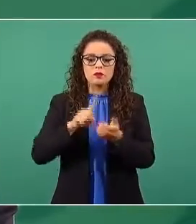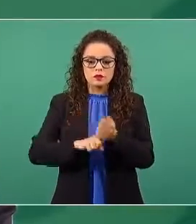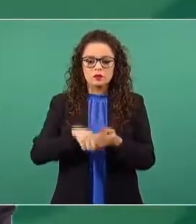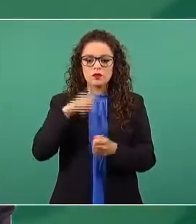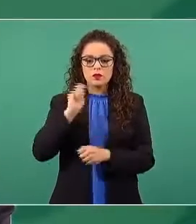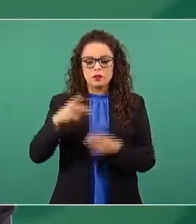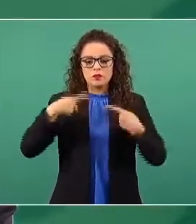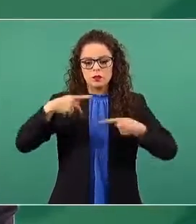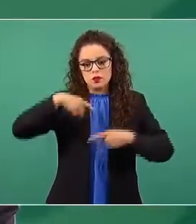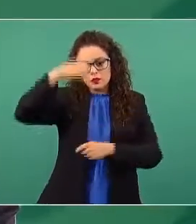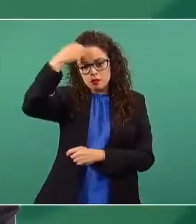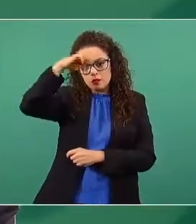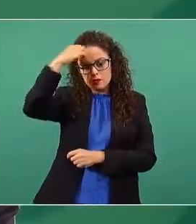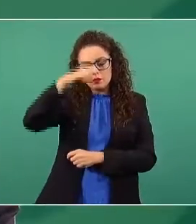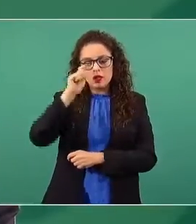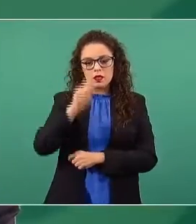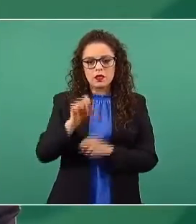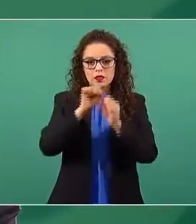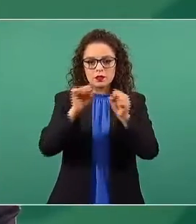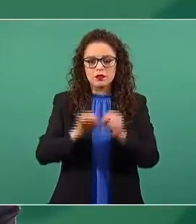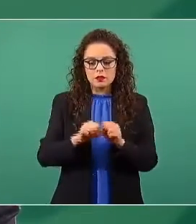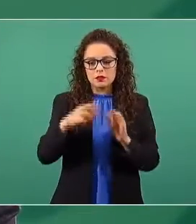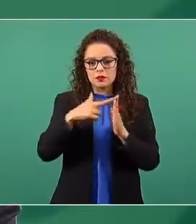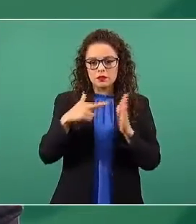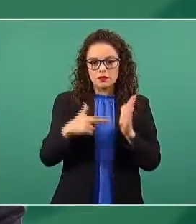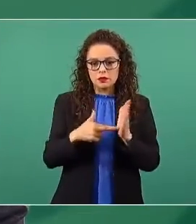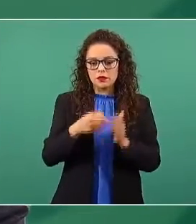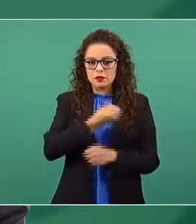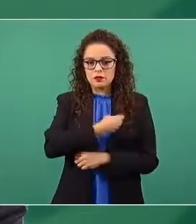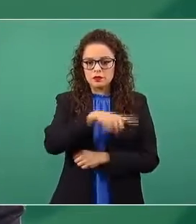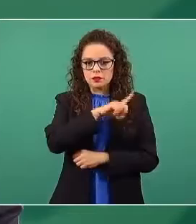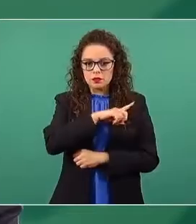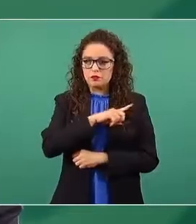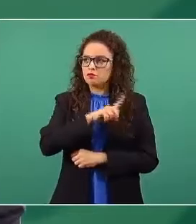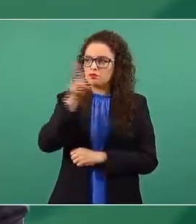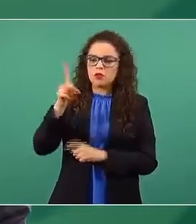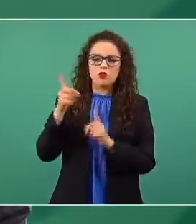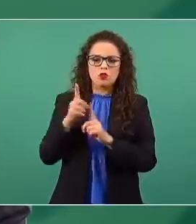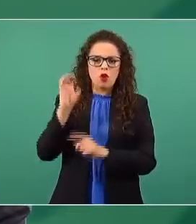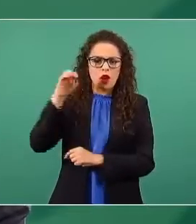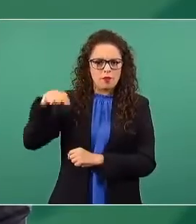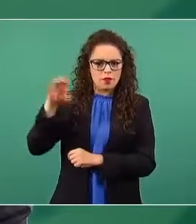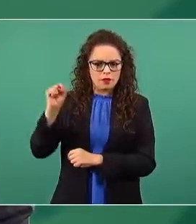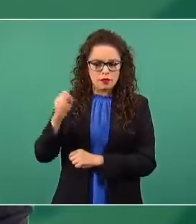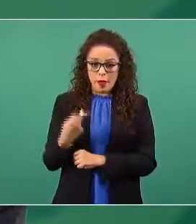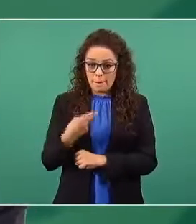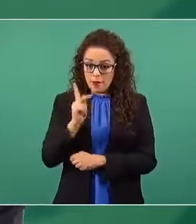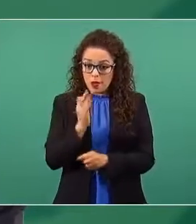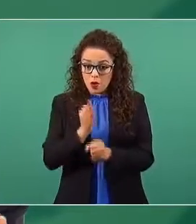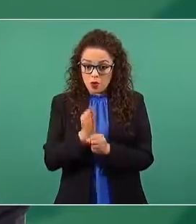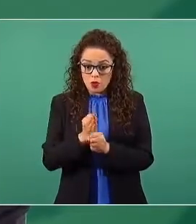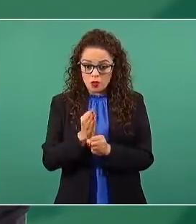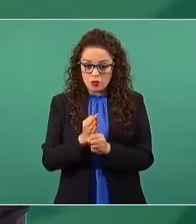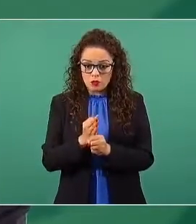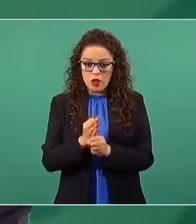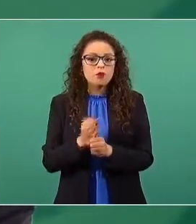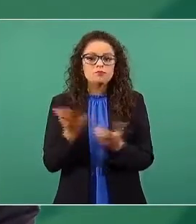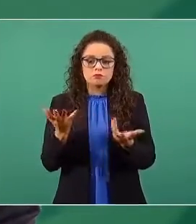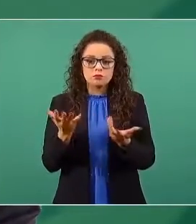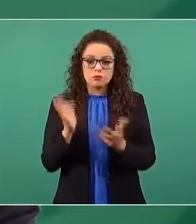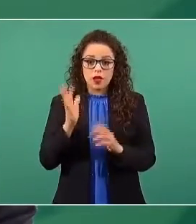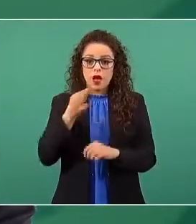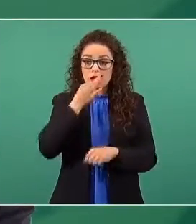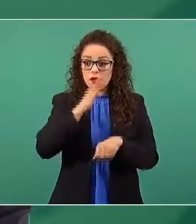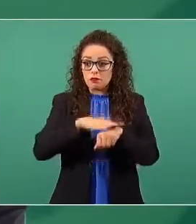personas expertas del sistema del Reglamento Sanitario Internacional de la Organización Mundial de la Salud, pero ahorita no se ha convocado hasta el momento